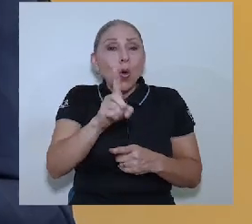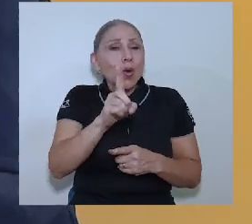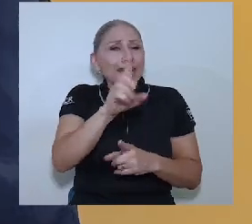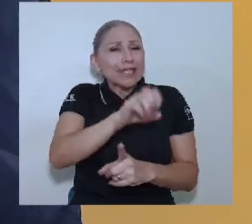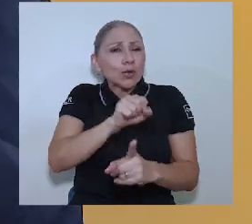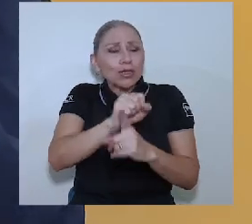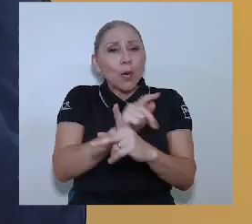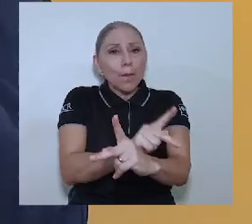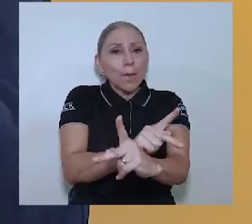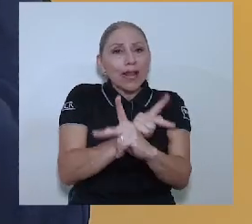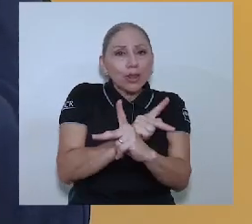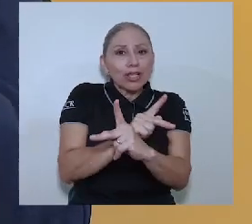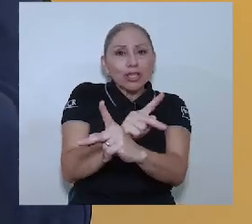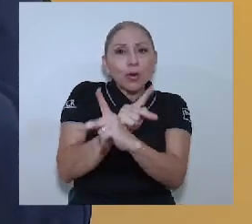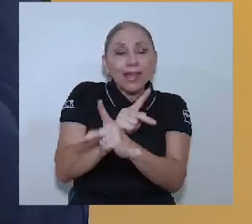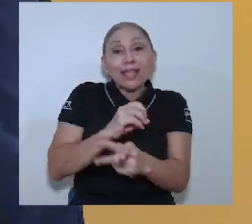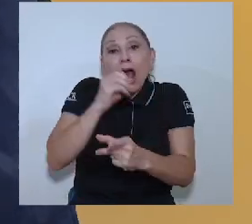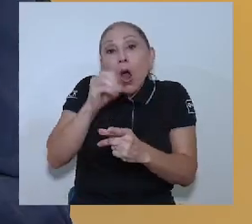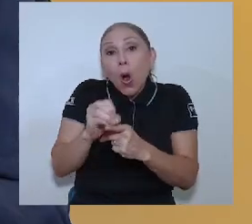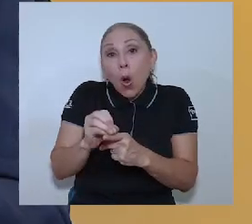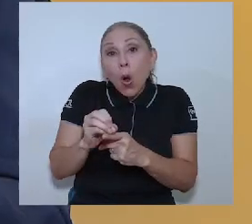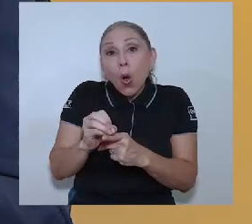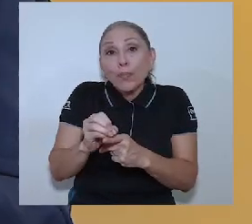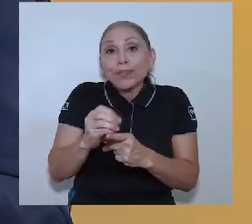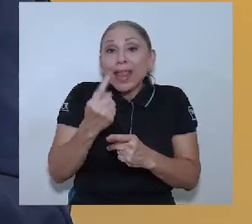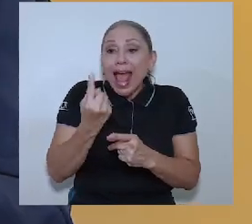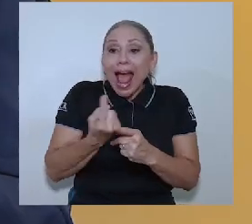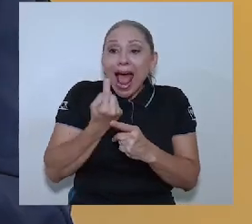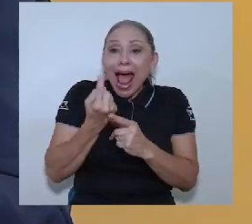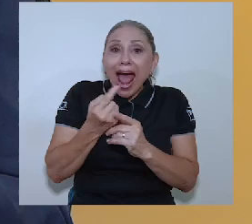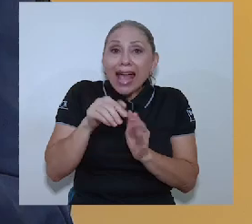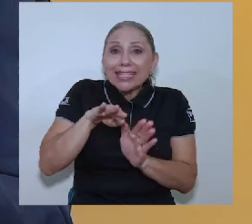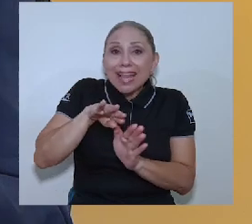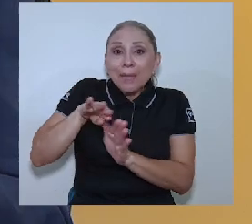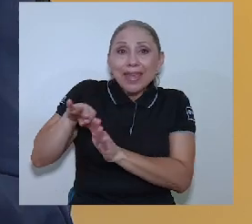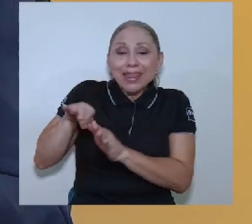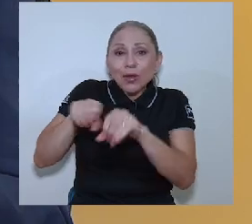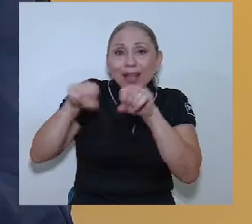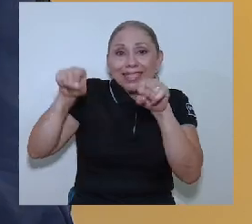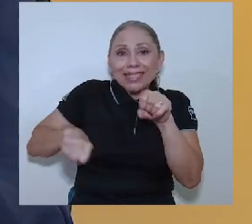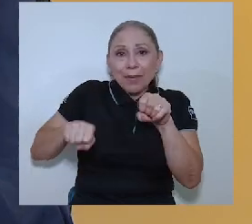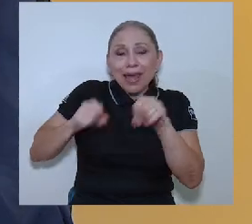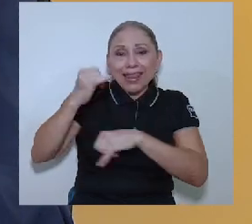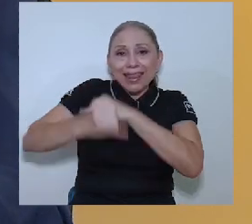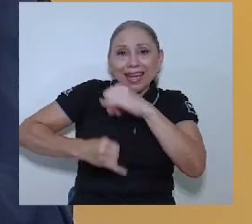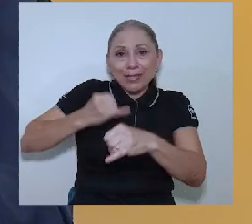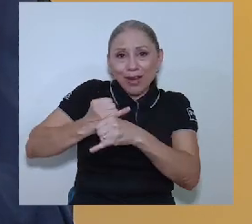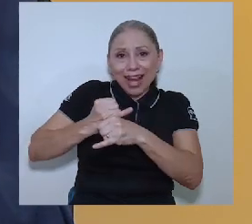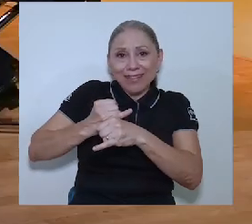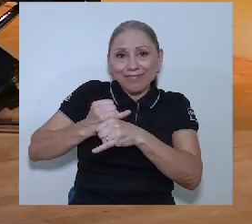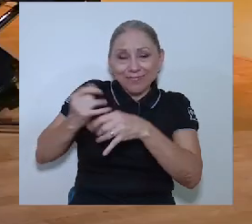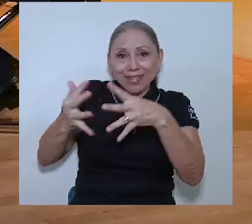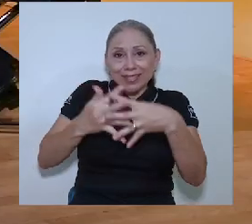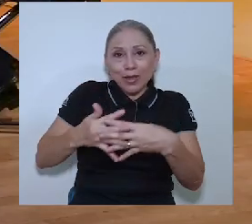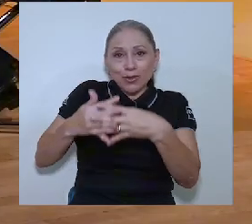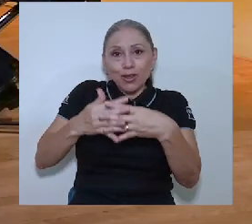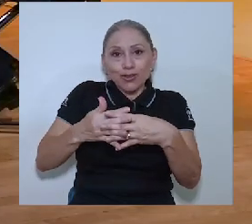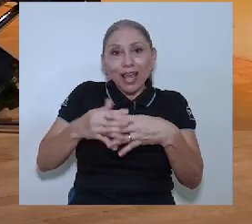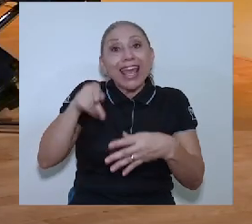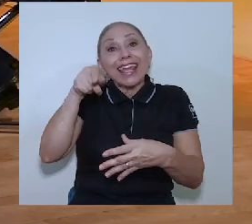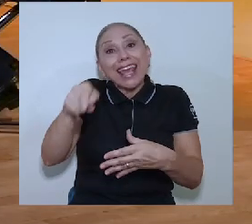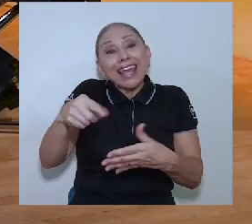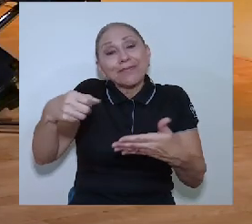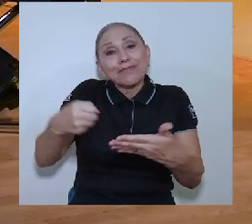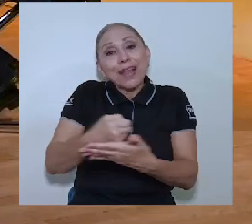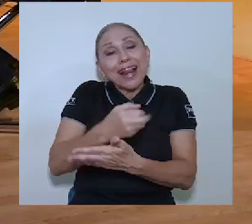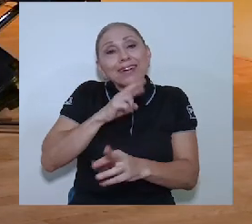proteccionista, un eventual ímpetu de aislamiento del sistema internacional por parte de Estados Unidos? Y ahí desgraciadamente